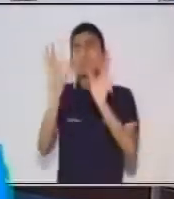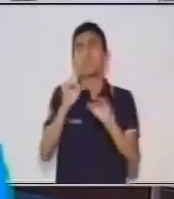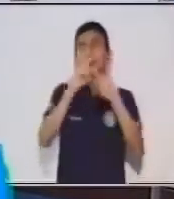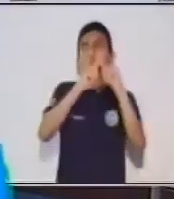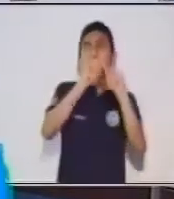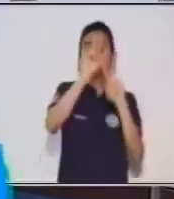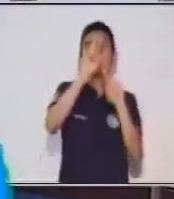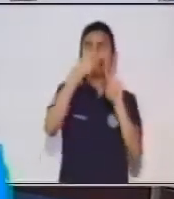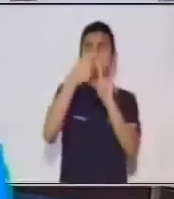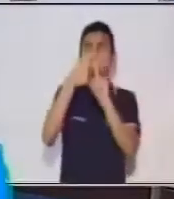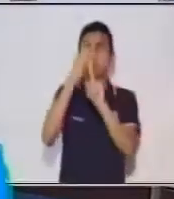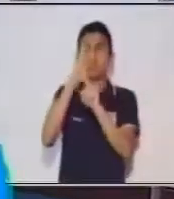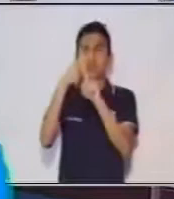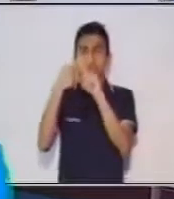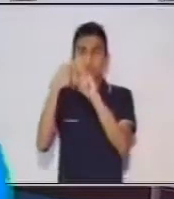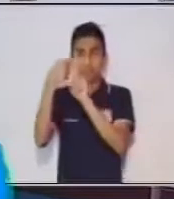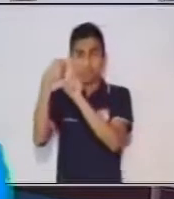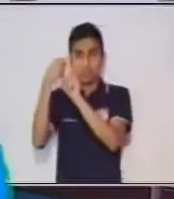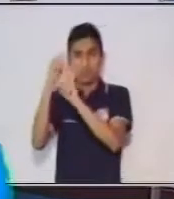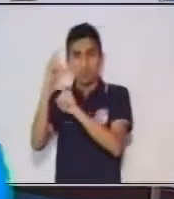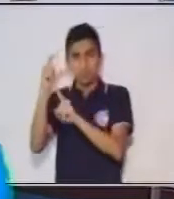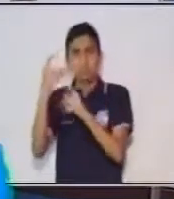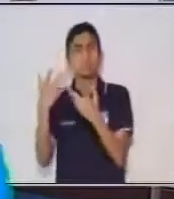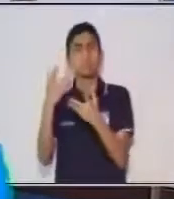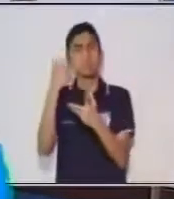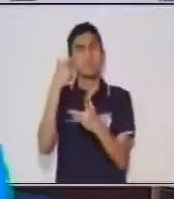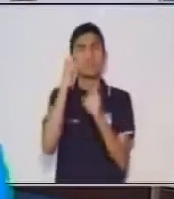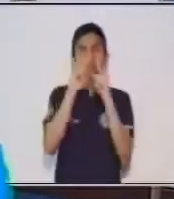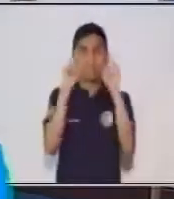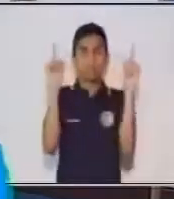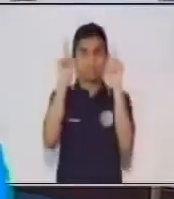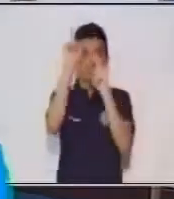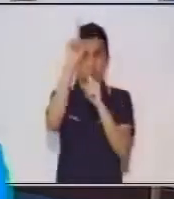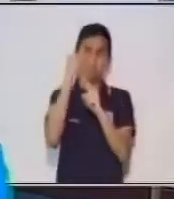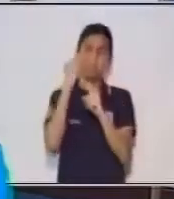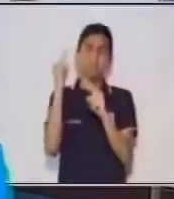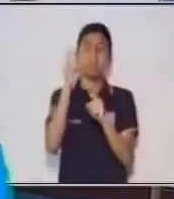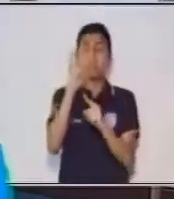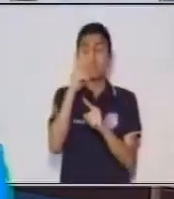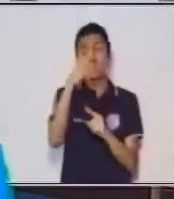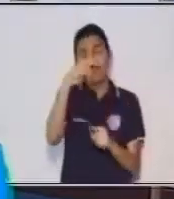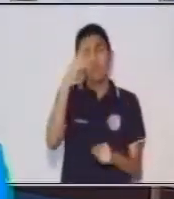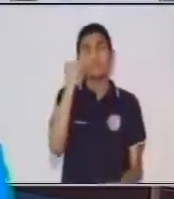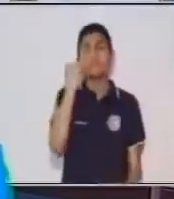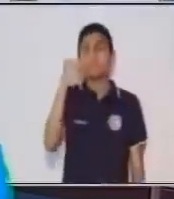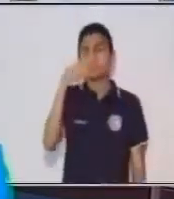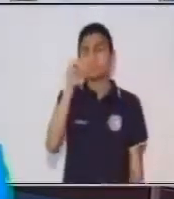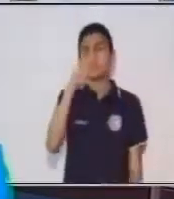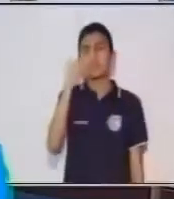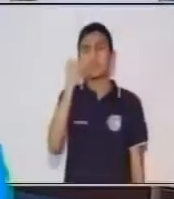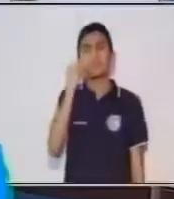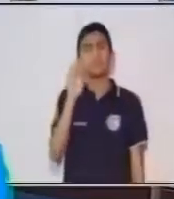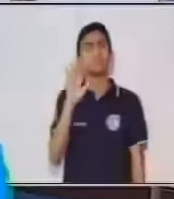x cuadrado más bx más c. Este trinomio es